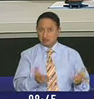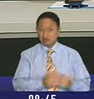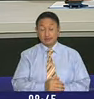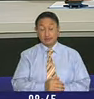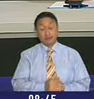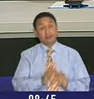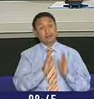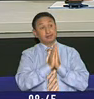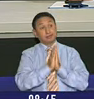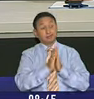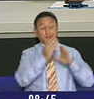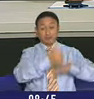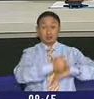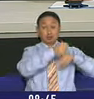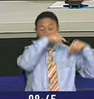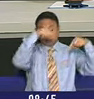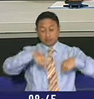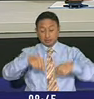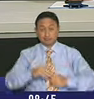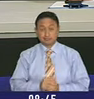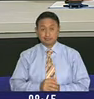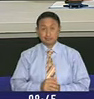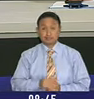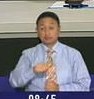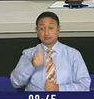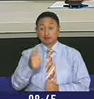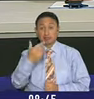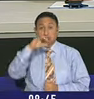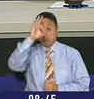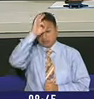llegó la autoridad a poner orden. En otros casos ni siquiera se sabe.